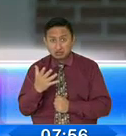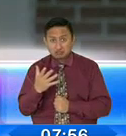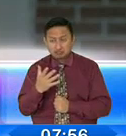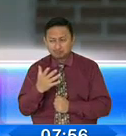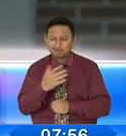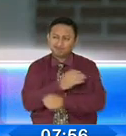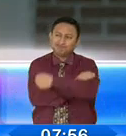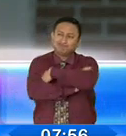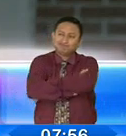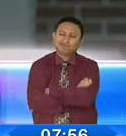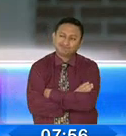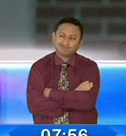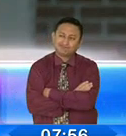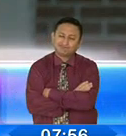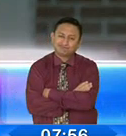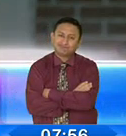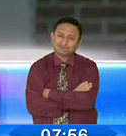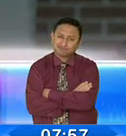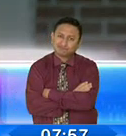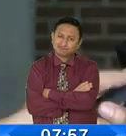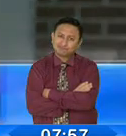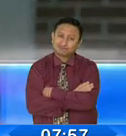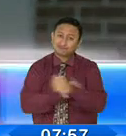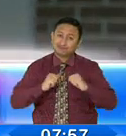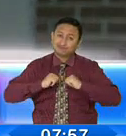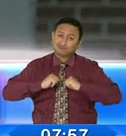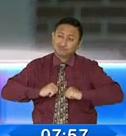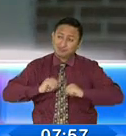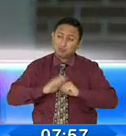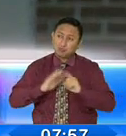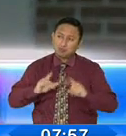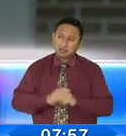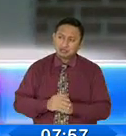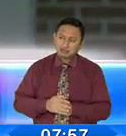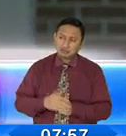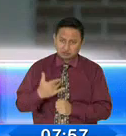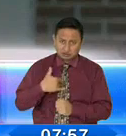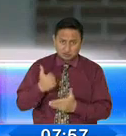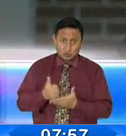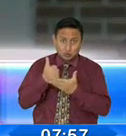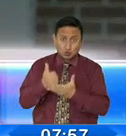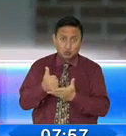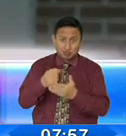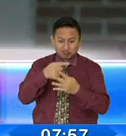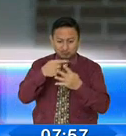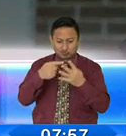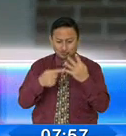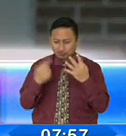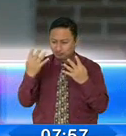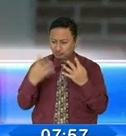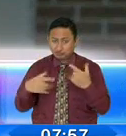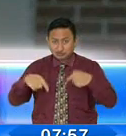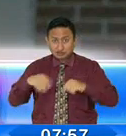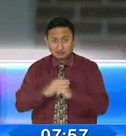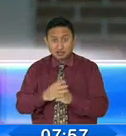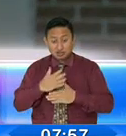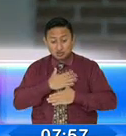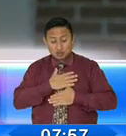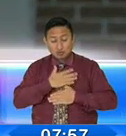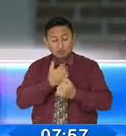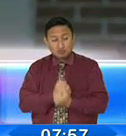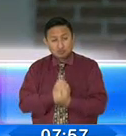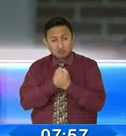porque tengo la costumbre, pero siento satisfacción de haber aprendido y de haberme valorado yo